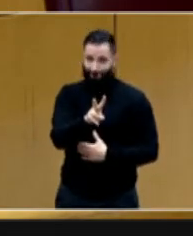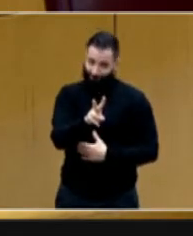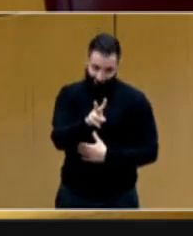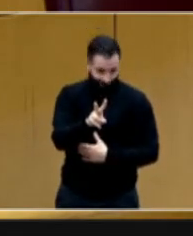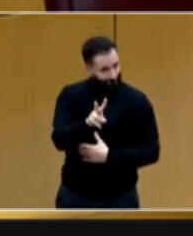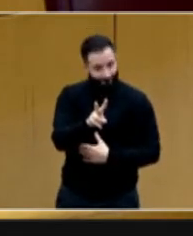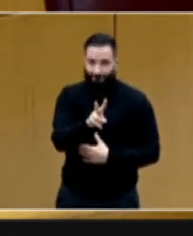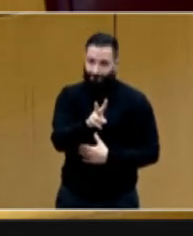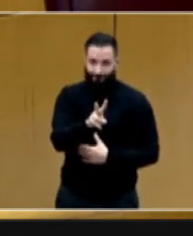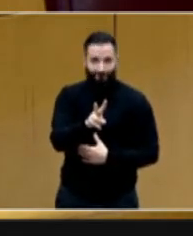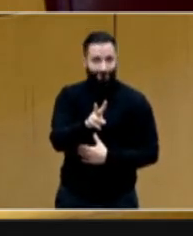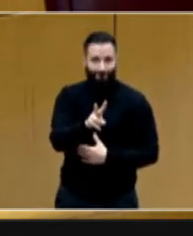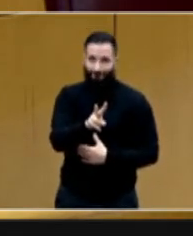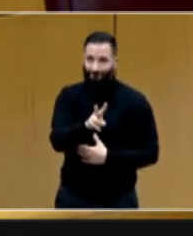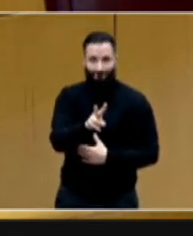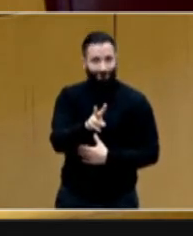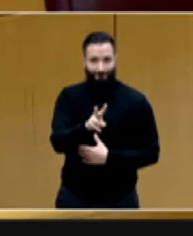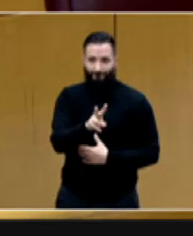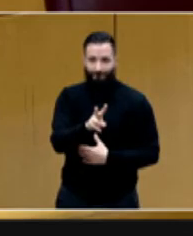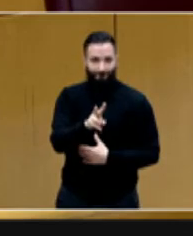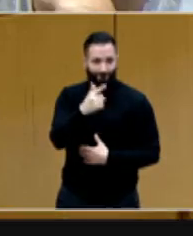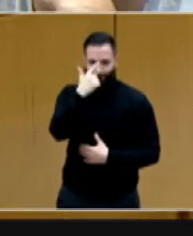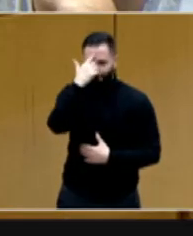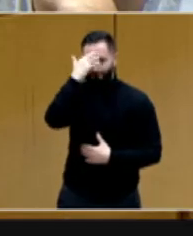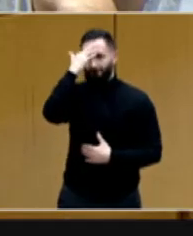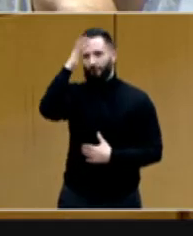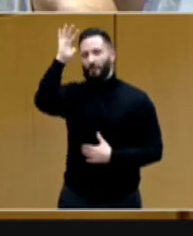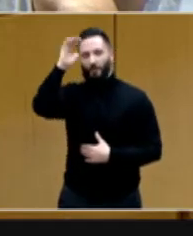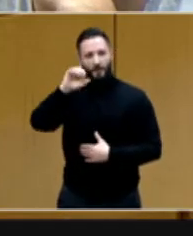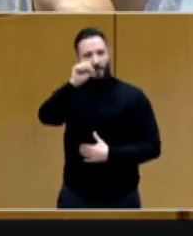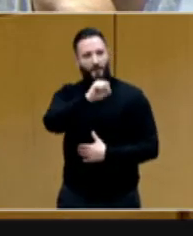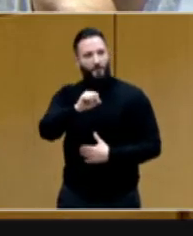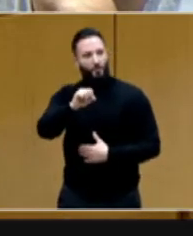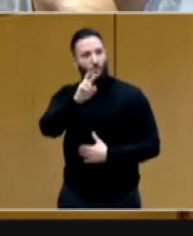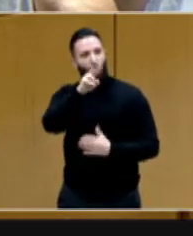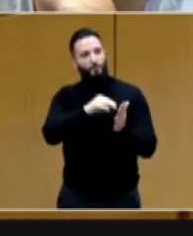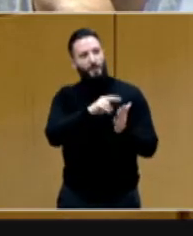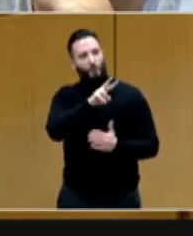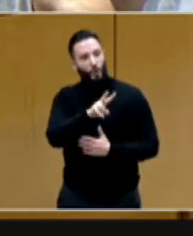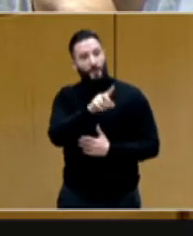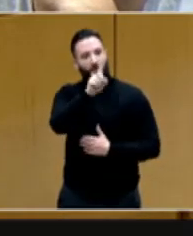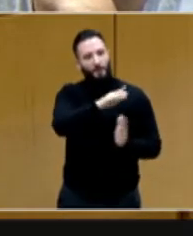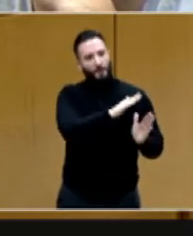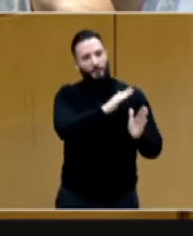que eran que todo el mundo decía de 2002 pero es que las hemos visto en 2012